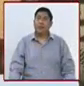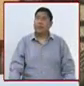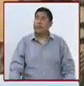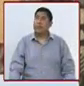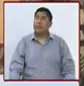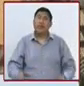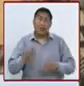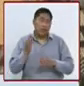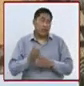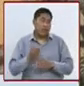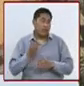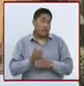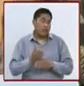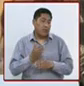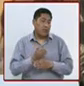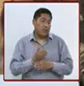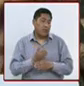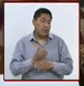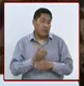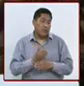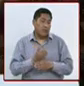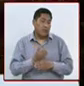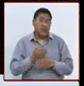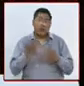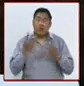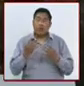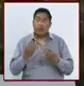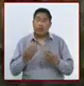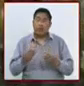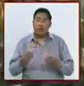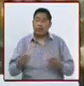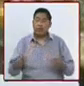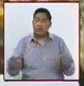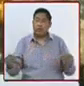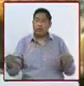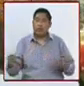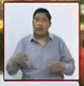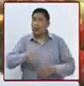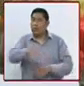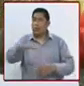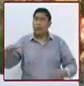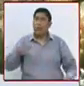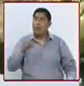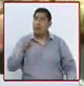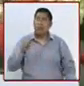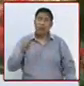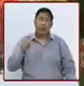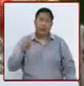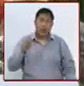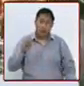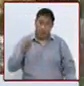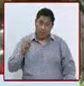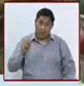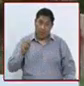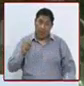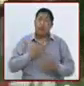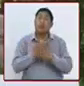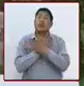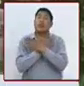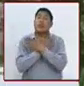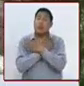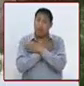Poco a poco se está desapareciendo, sé, porque mucha gente ha fallecido. En el pabellón Salomón del Cementerio General